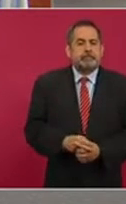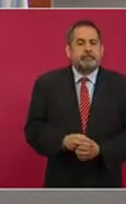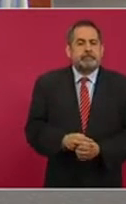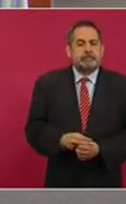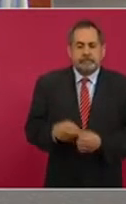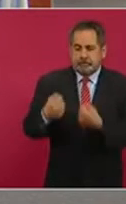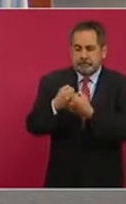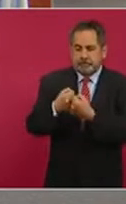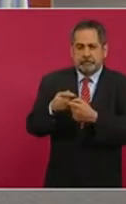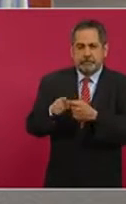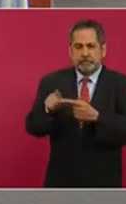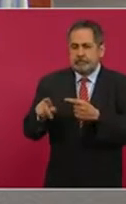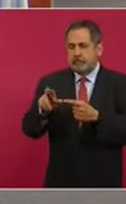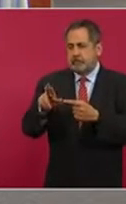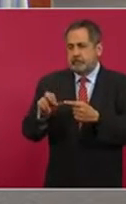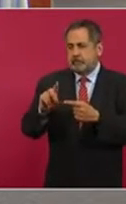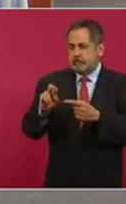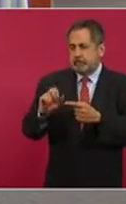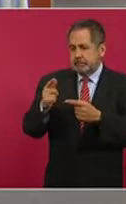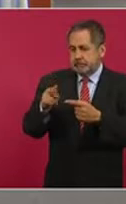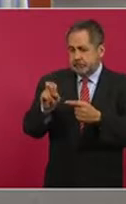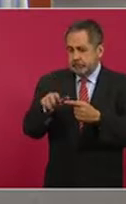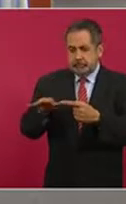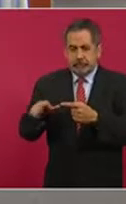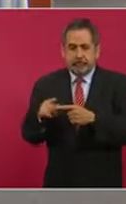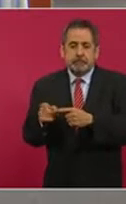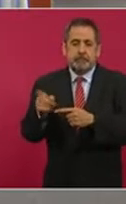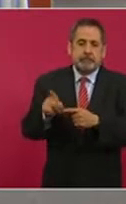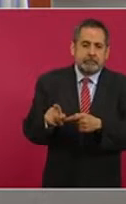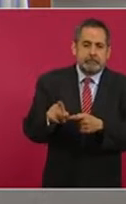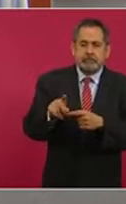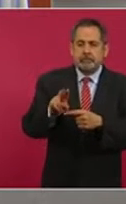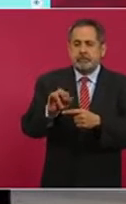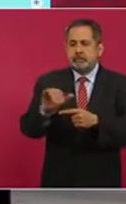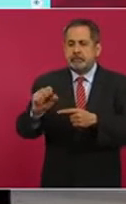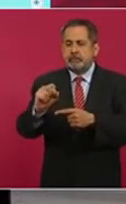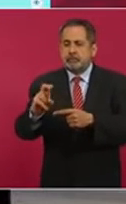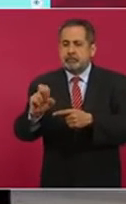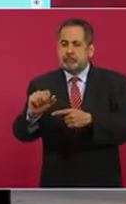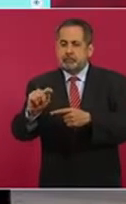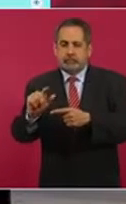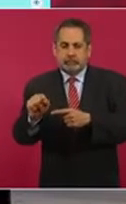Al lado de Rodríguez Clara, Villasueta.